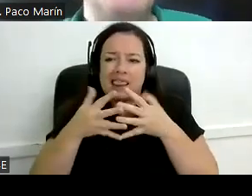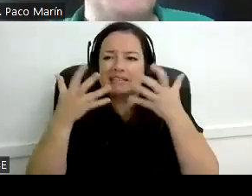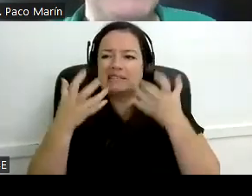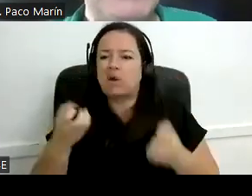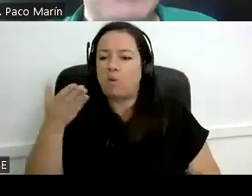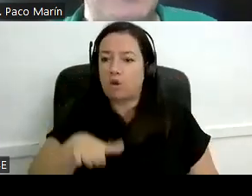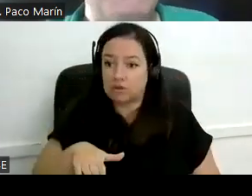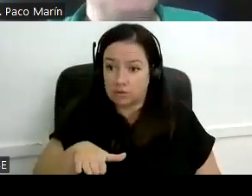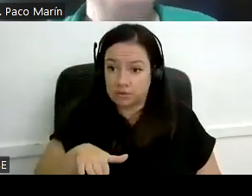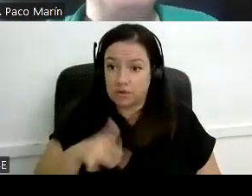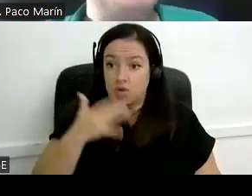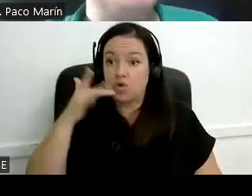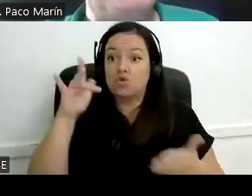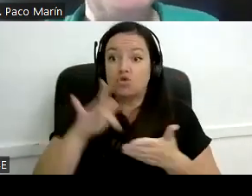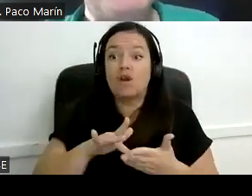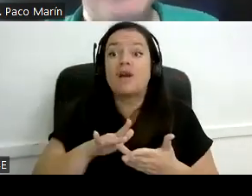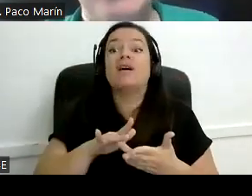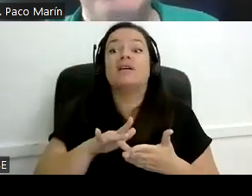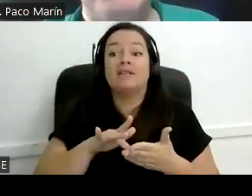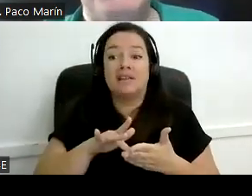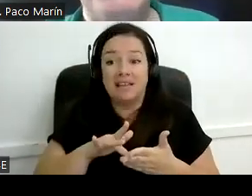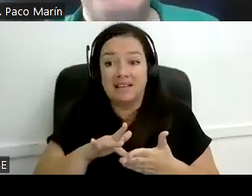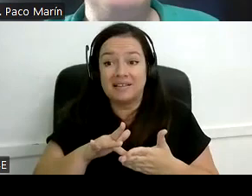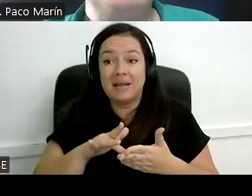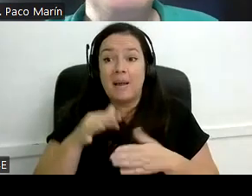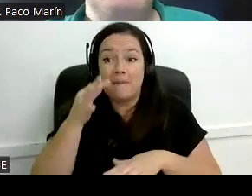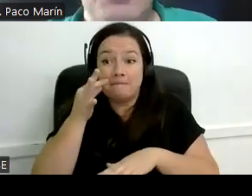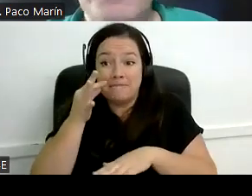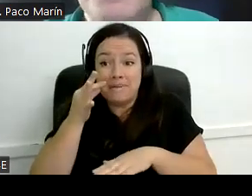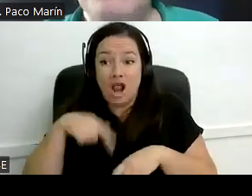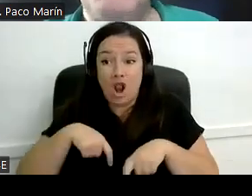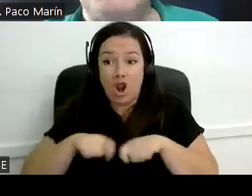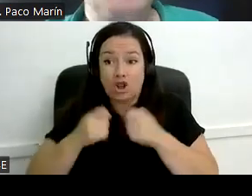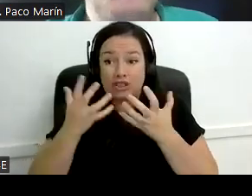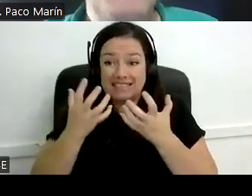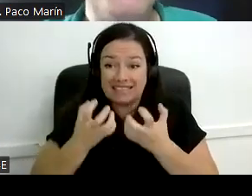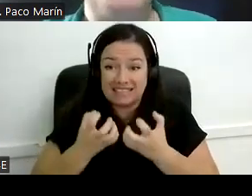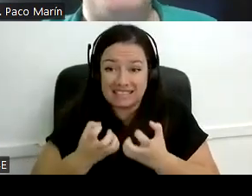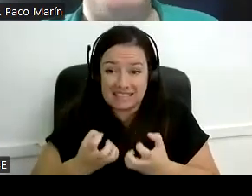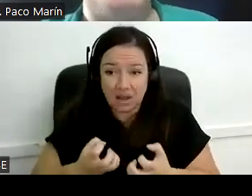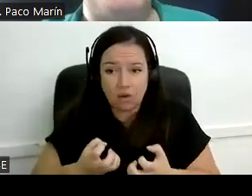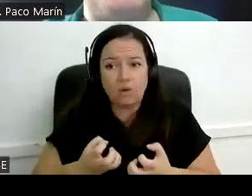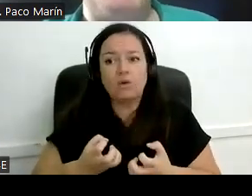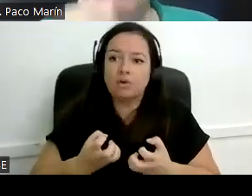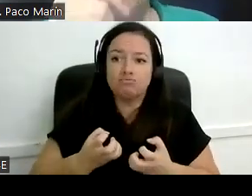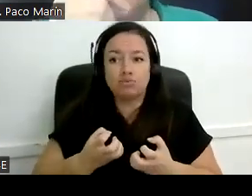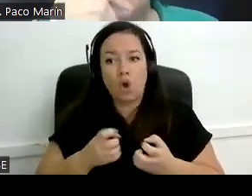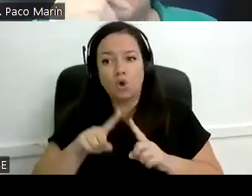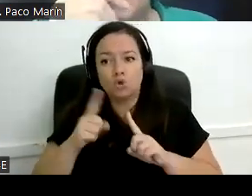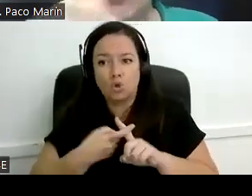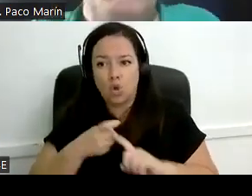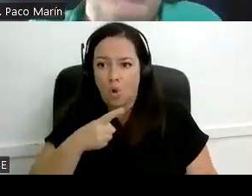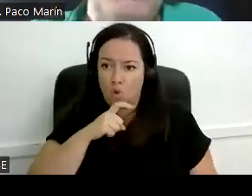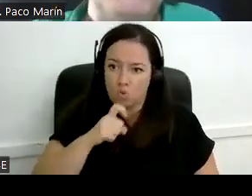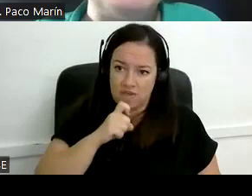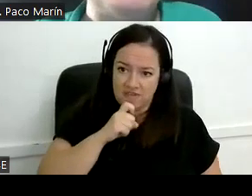vez que se produce la fibrosis, una vez que se produce la cicatrización del tejido, tenemos muy poquito margen de maniobra,